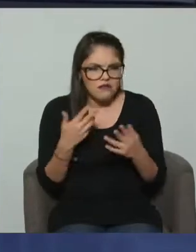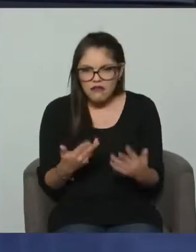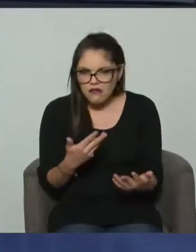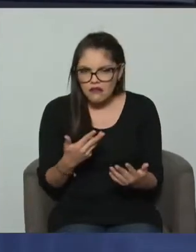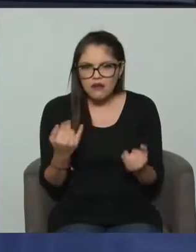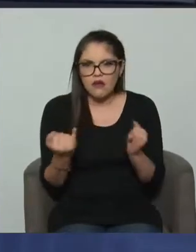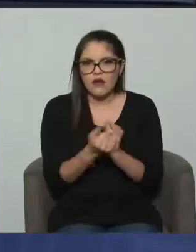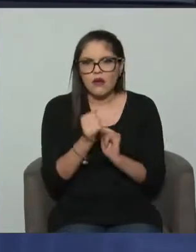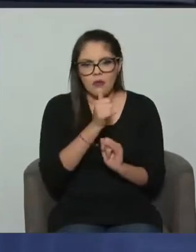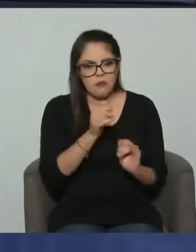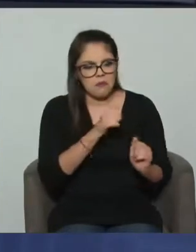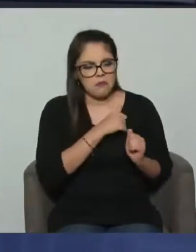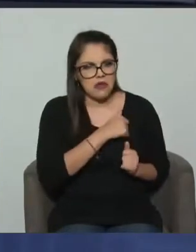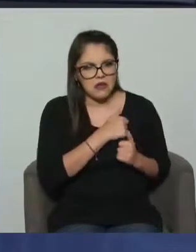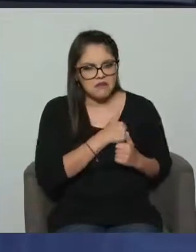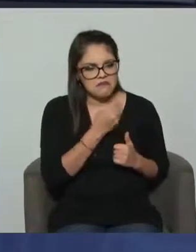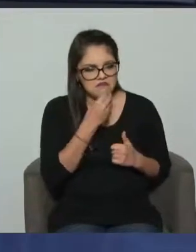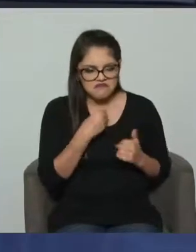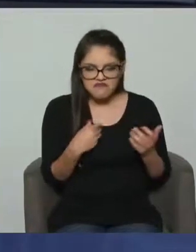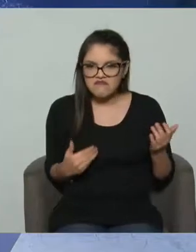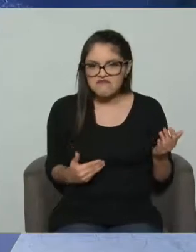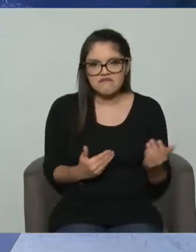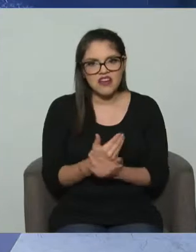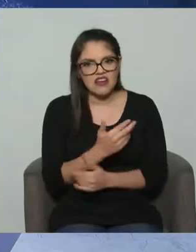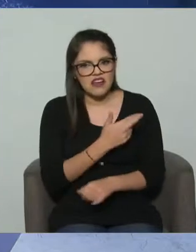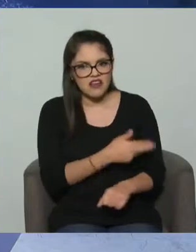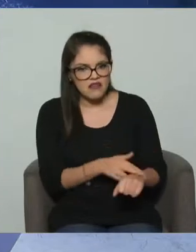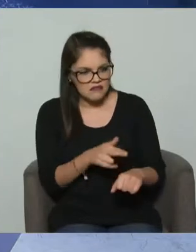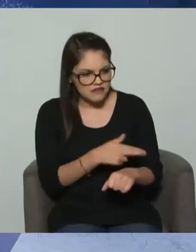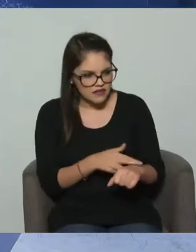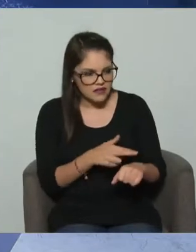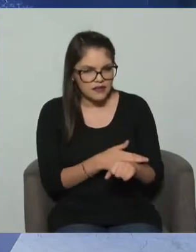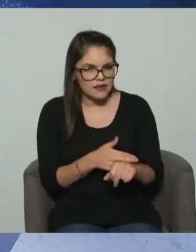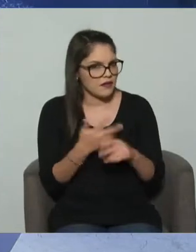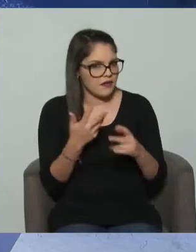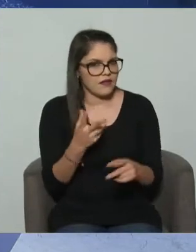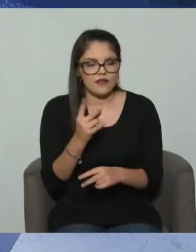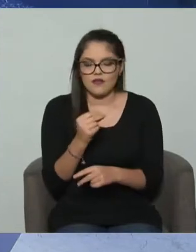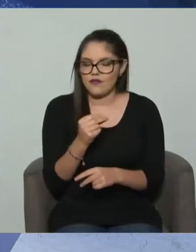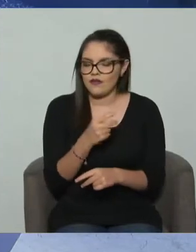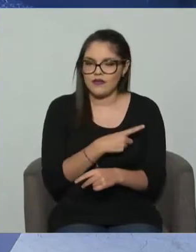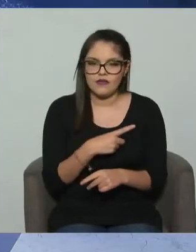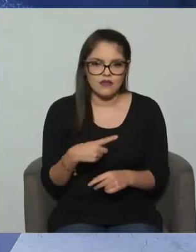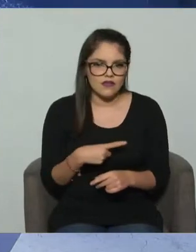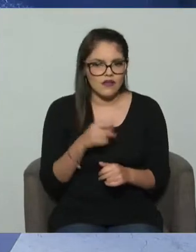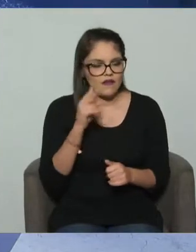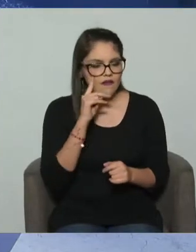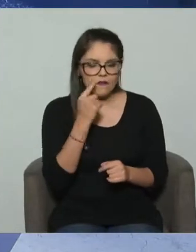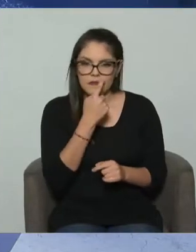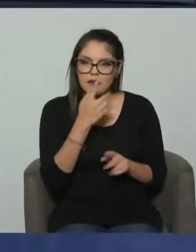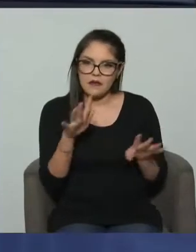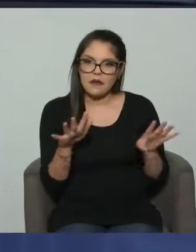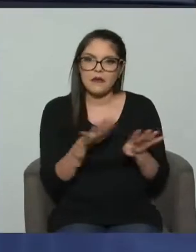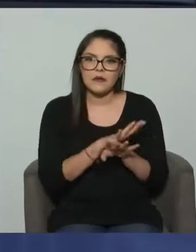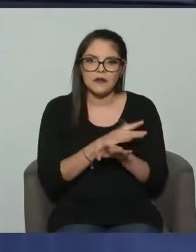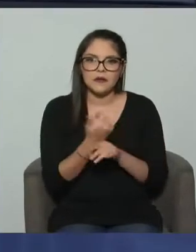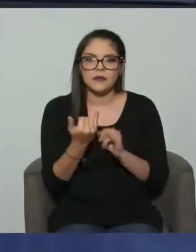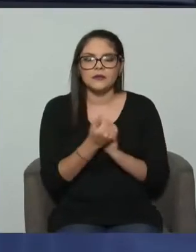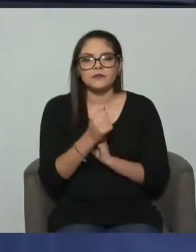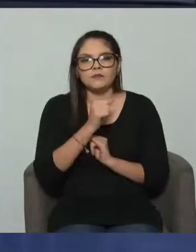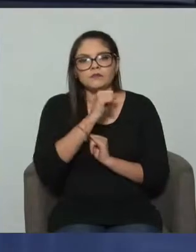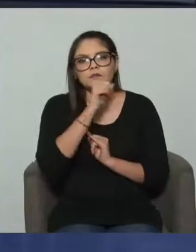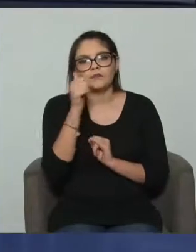militar como una forma y una estrategia de resolver los problemas sociales, que necesitamos tener otra aproximación a esto, ¿no? La otra cosa es